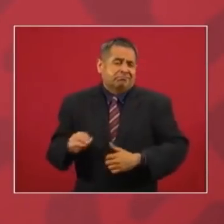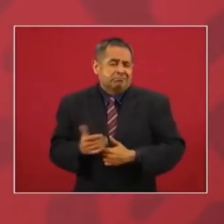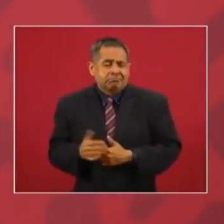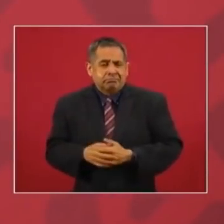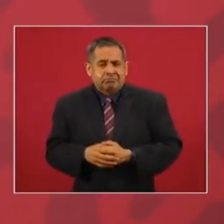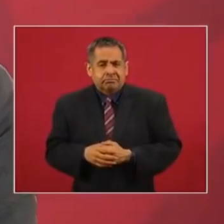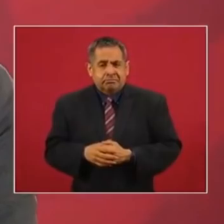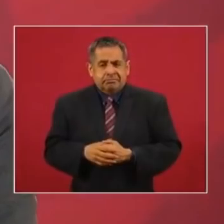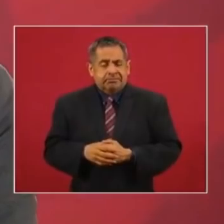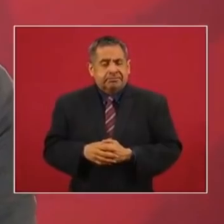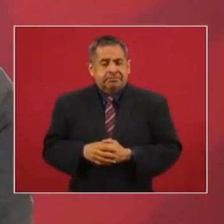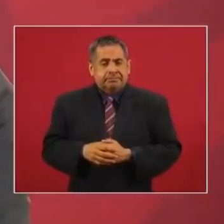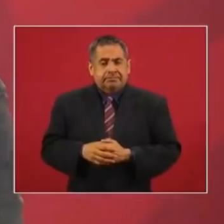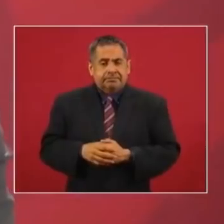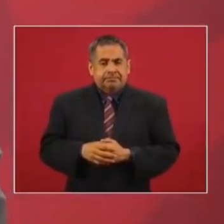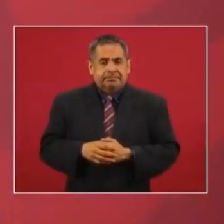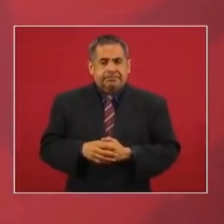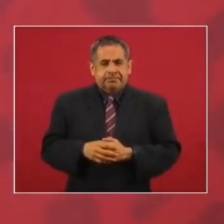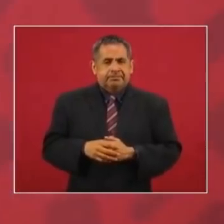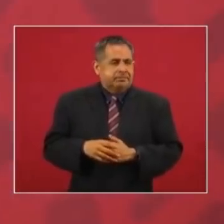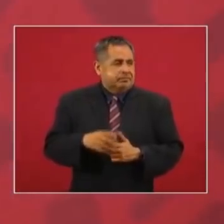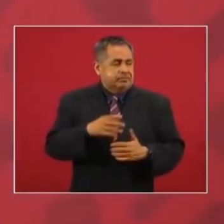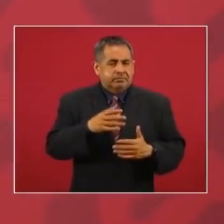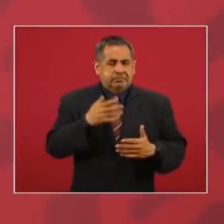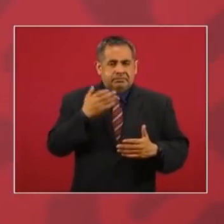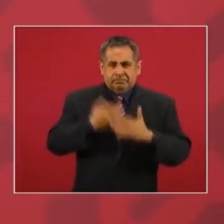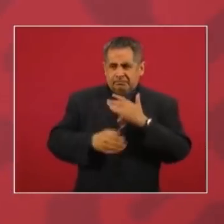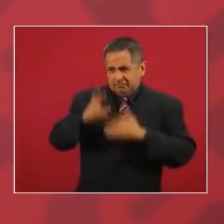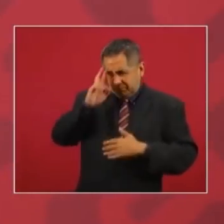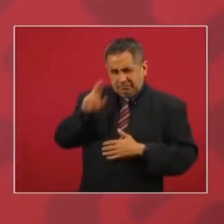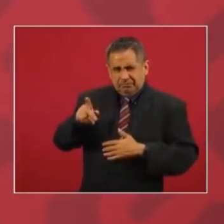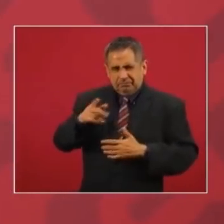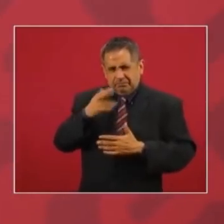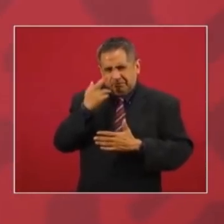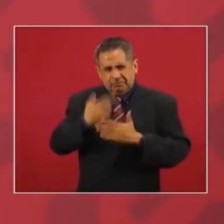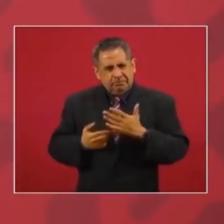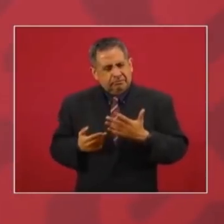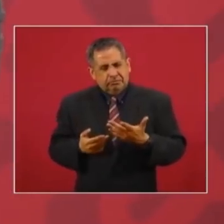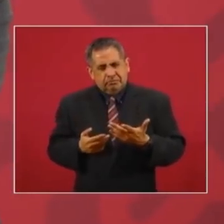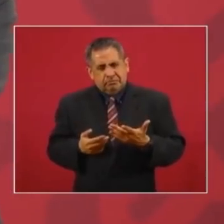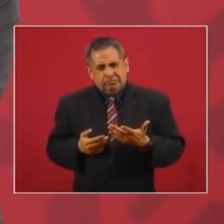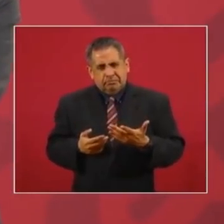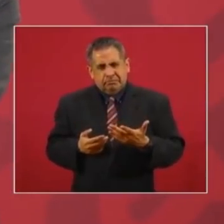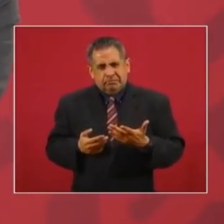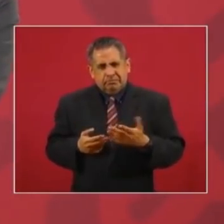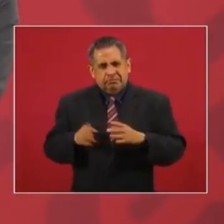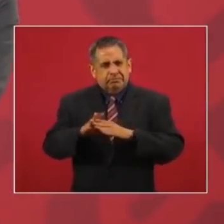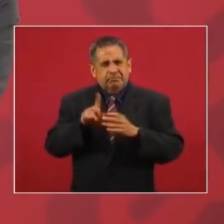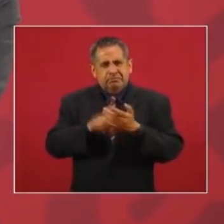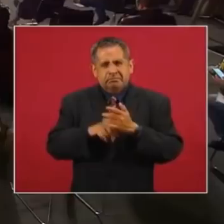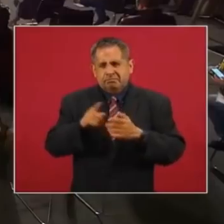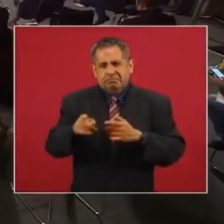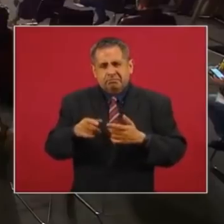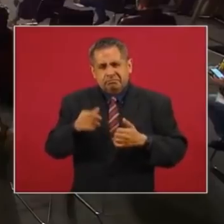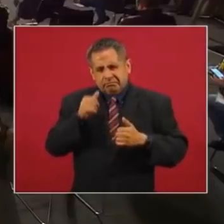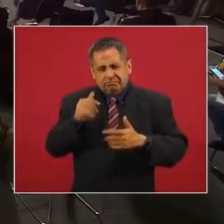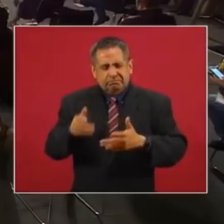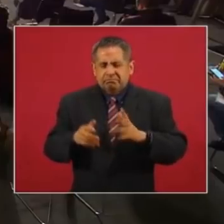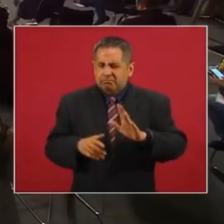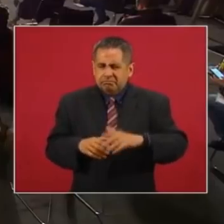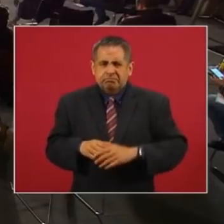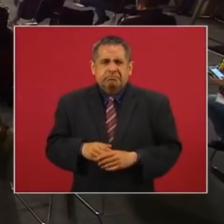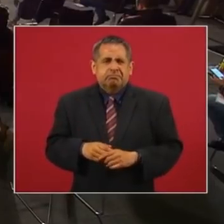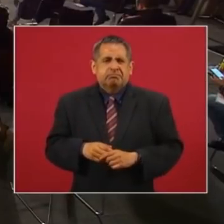Entonces, si le faltaron el respeto, si creo que no se merece ese trato, señor presidente. Sí,